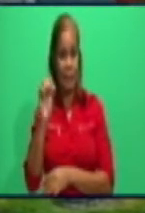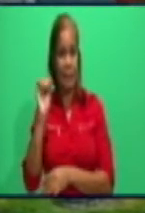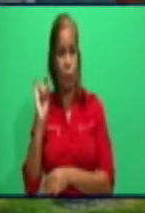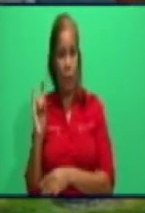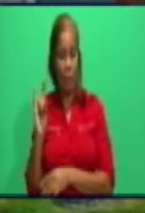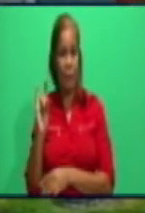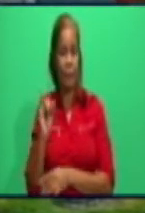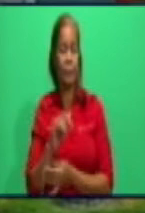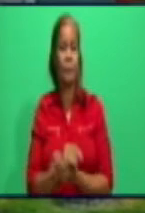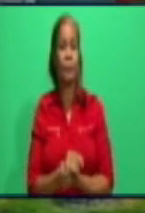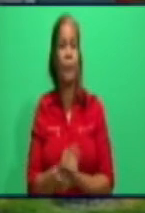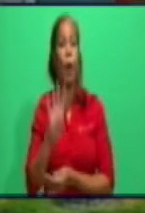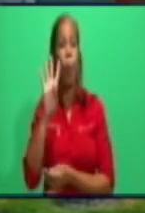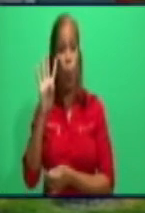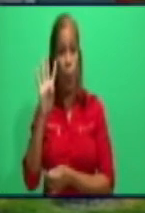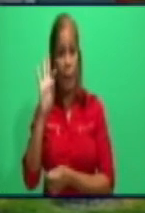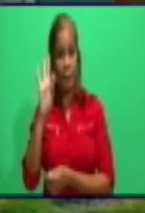487240,